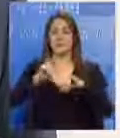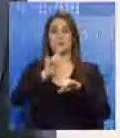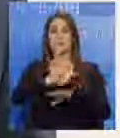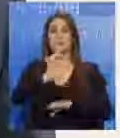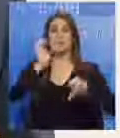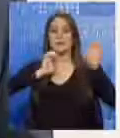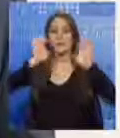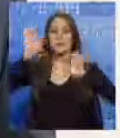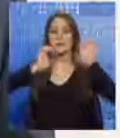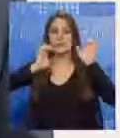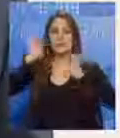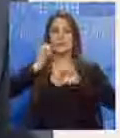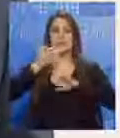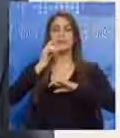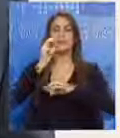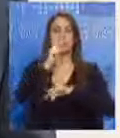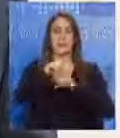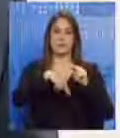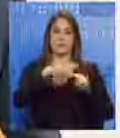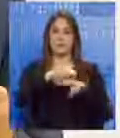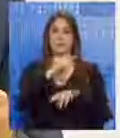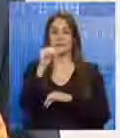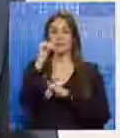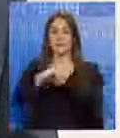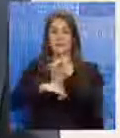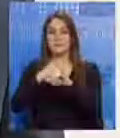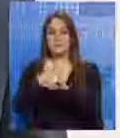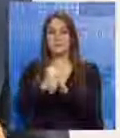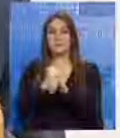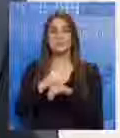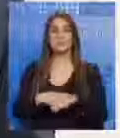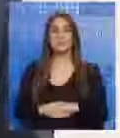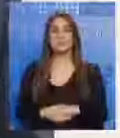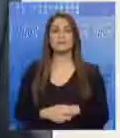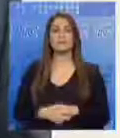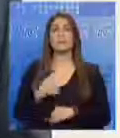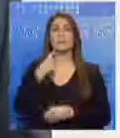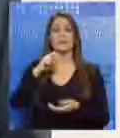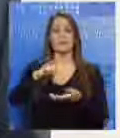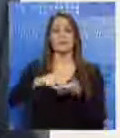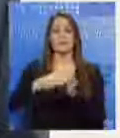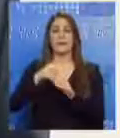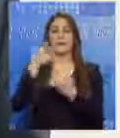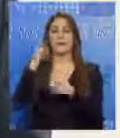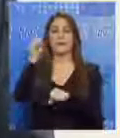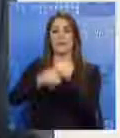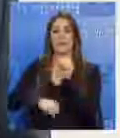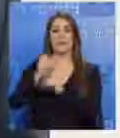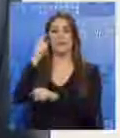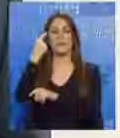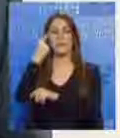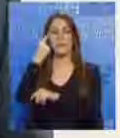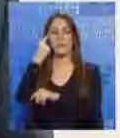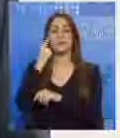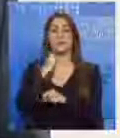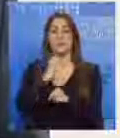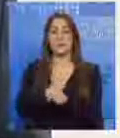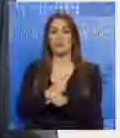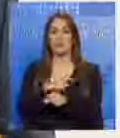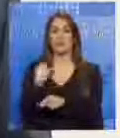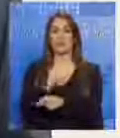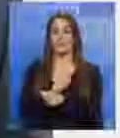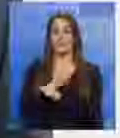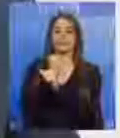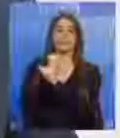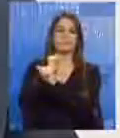de actividad de remediación compensatoria y que al día de hoy continúa con una estrategia mediática nacional e internacional